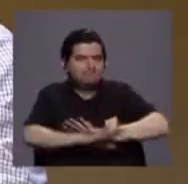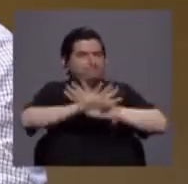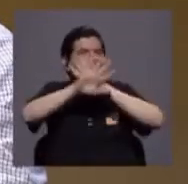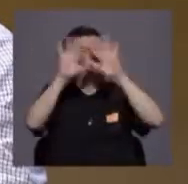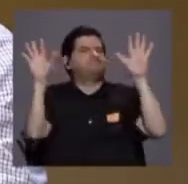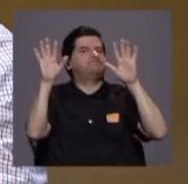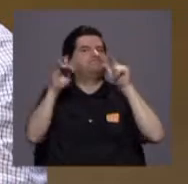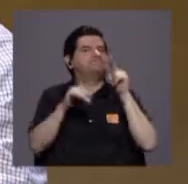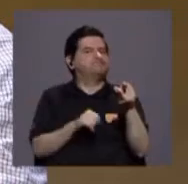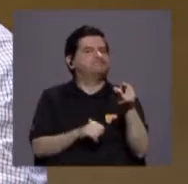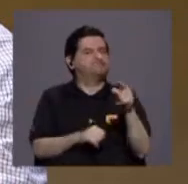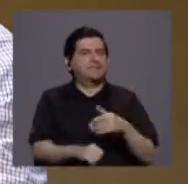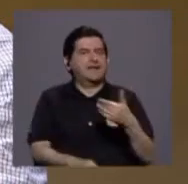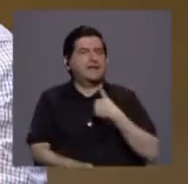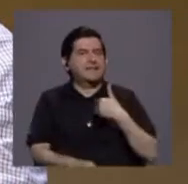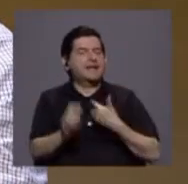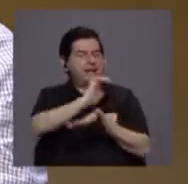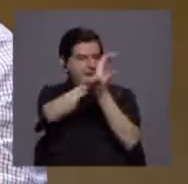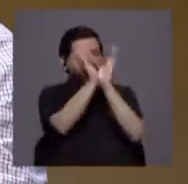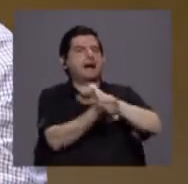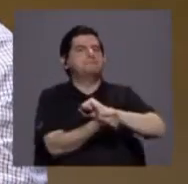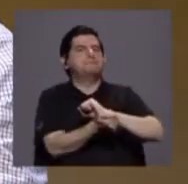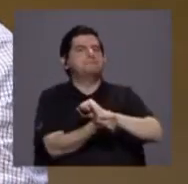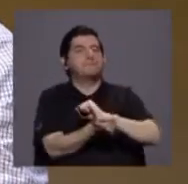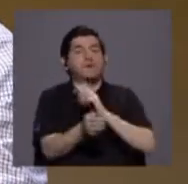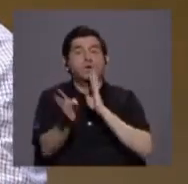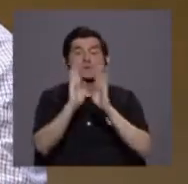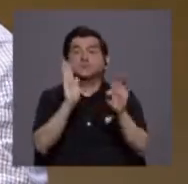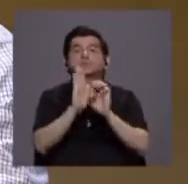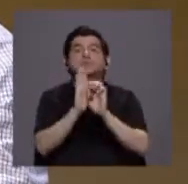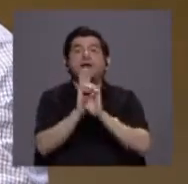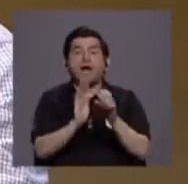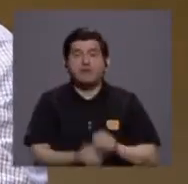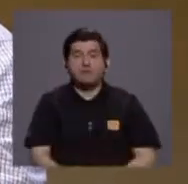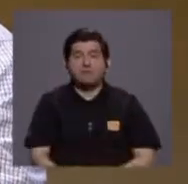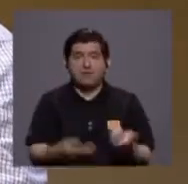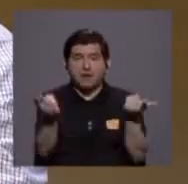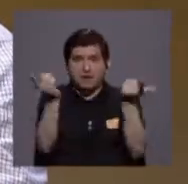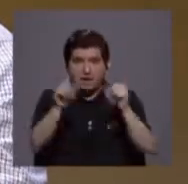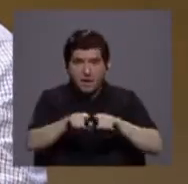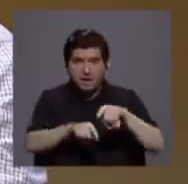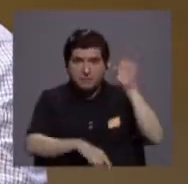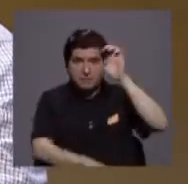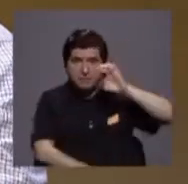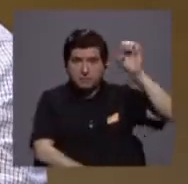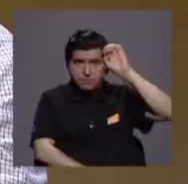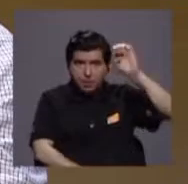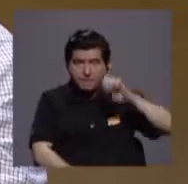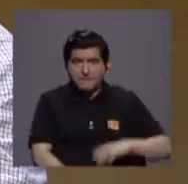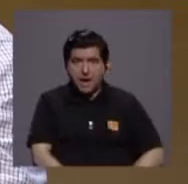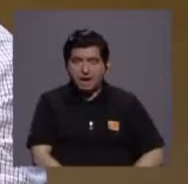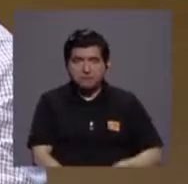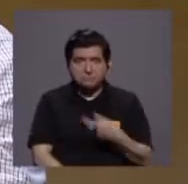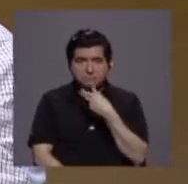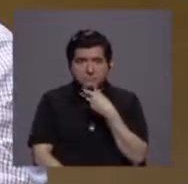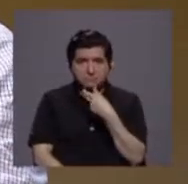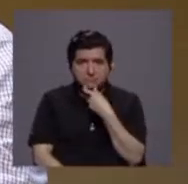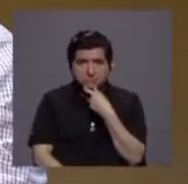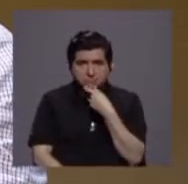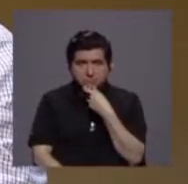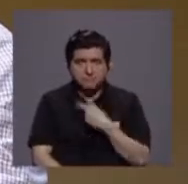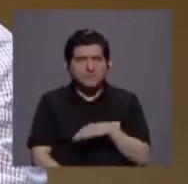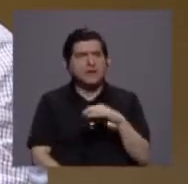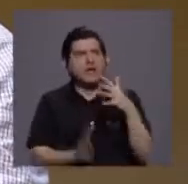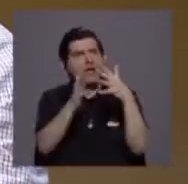claramente vamos a tener un cambio. Y se habla, por ejemplo, en el caso, digamos, de Europa, el Reino Unido y un